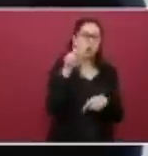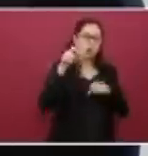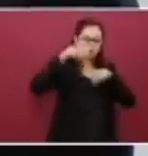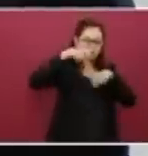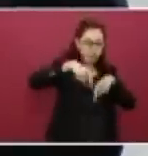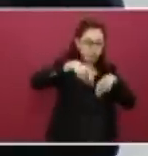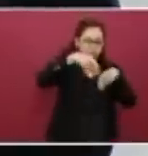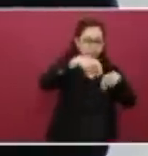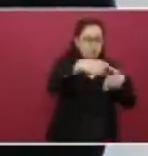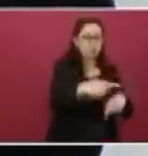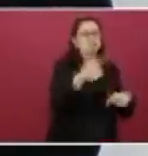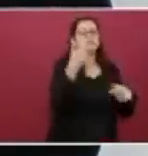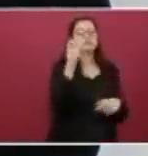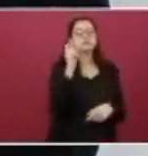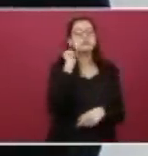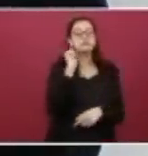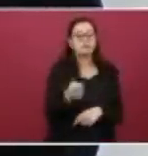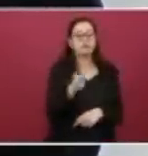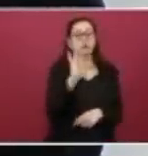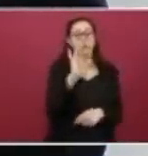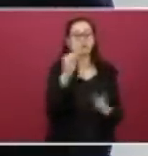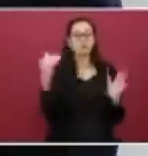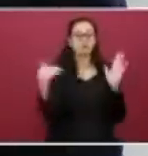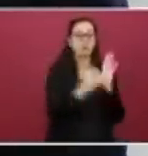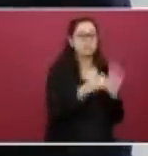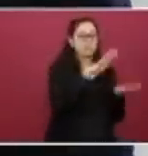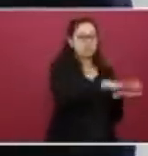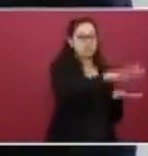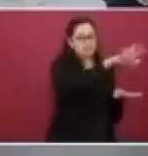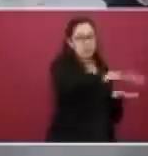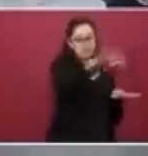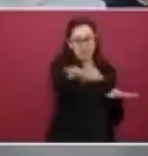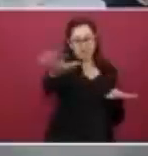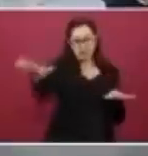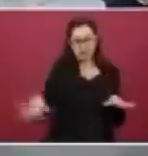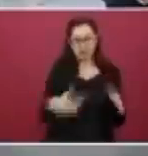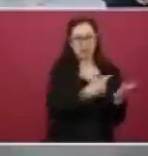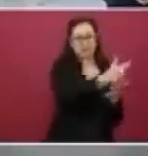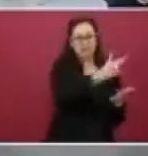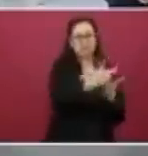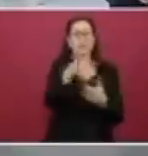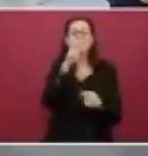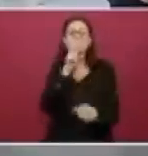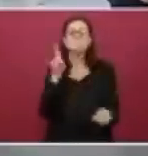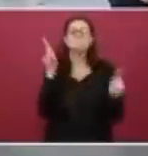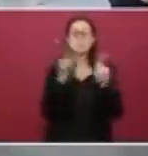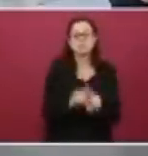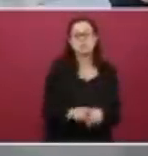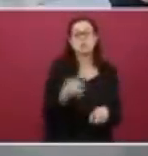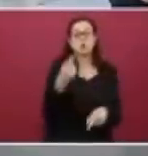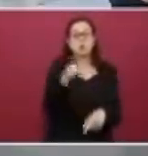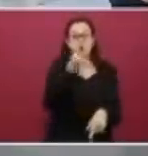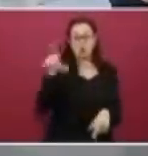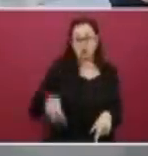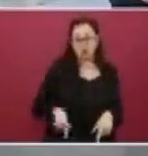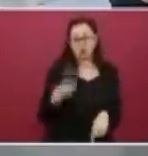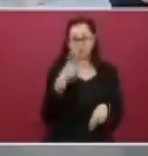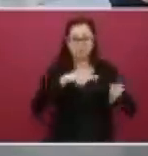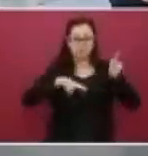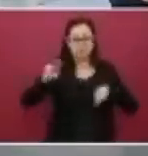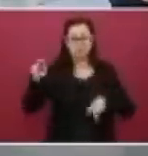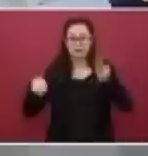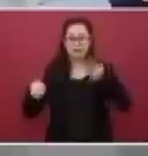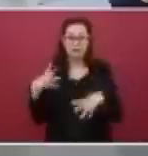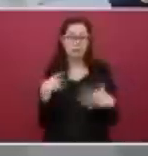pesos por hectárea las siguientes se seguirán promoviendo esquemas de colaboración en los tres niveles de gobierno con los ejidatarios